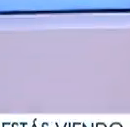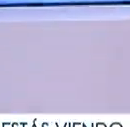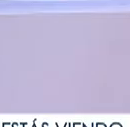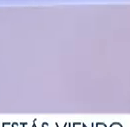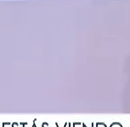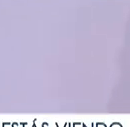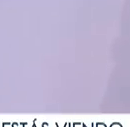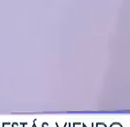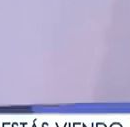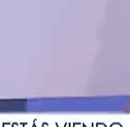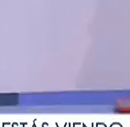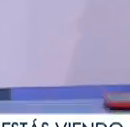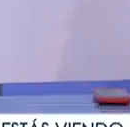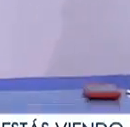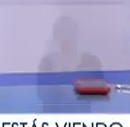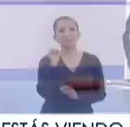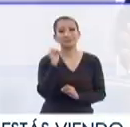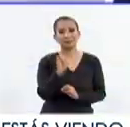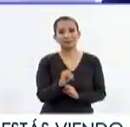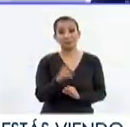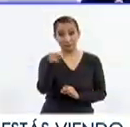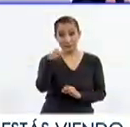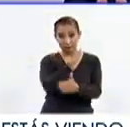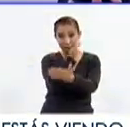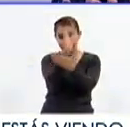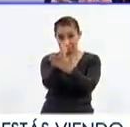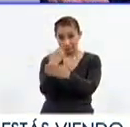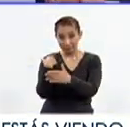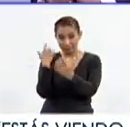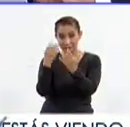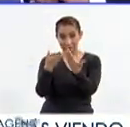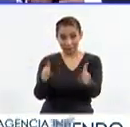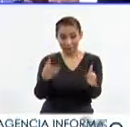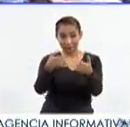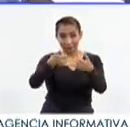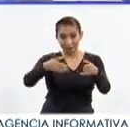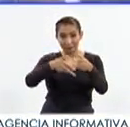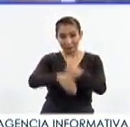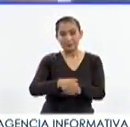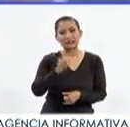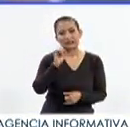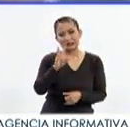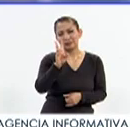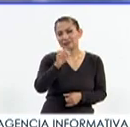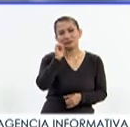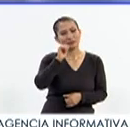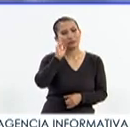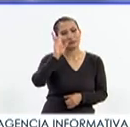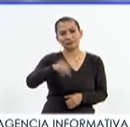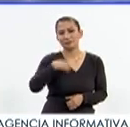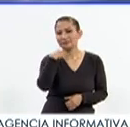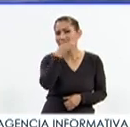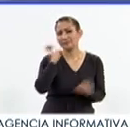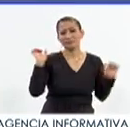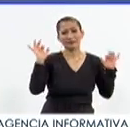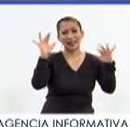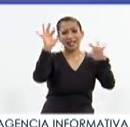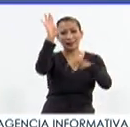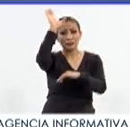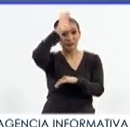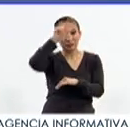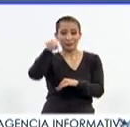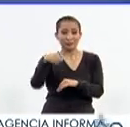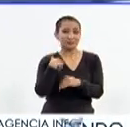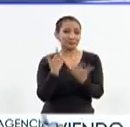Pues acabó, Ana Cristina. Así es. Tú fuiste, tú estuviste ahí en el inaugural, en el día inaugural. Sí, pues siempre es una verdadera fiesta de la cultura